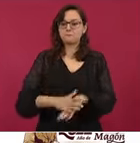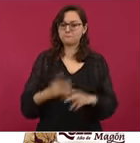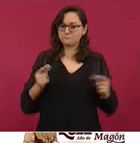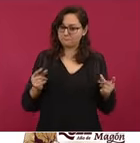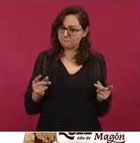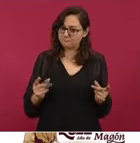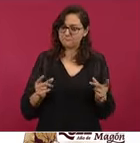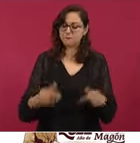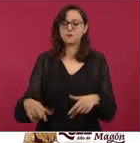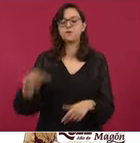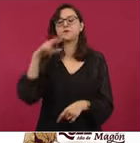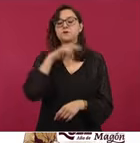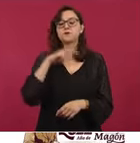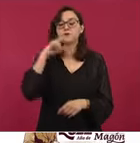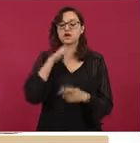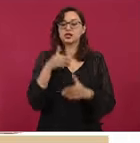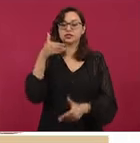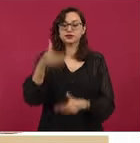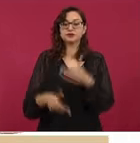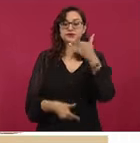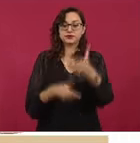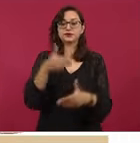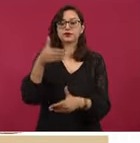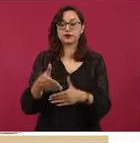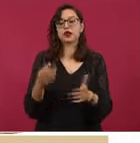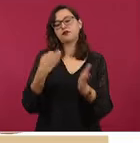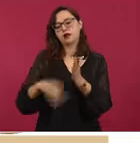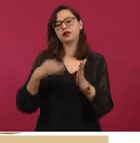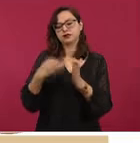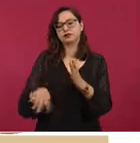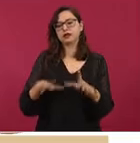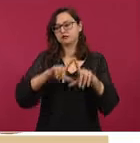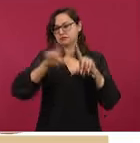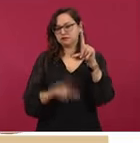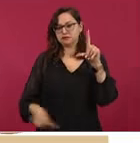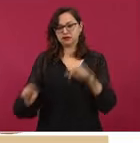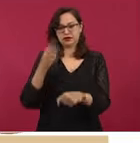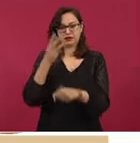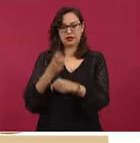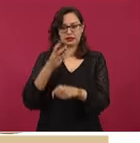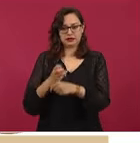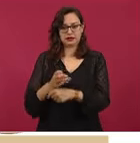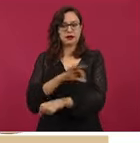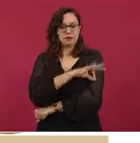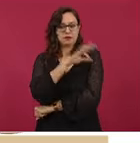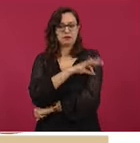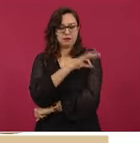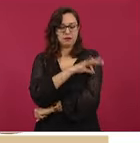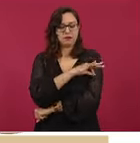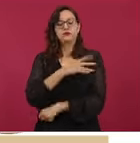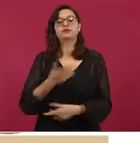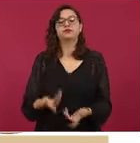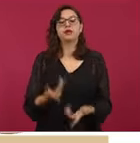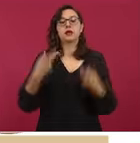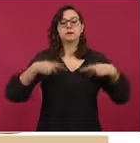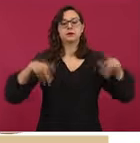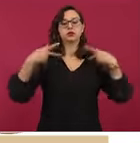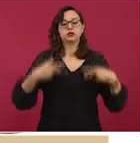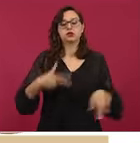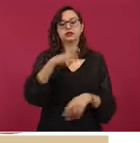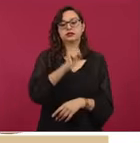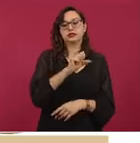es la vacunación que está pendiente en la población. Tenemos ya 3/4 partes, 75% de las